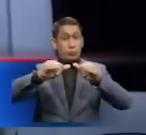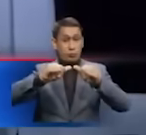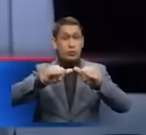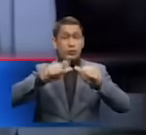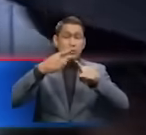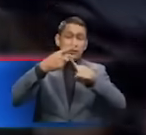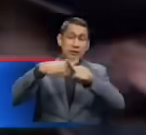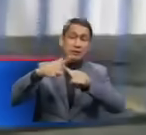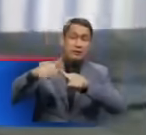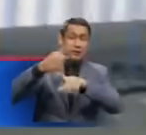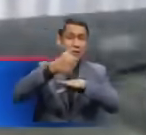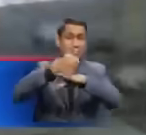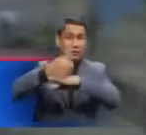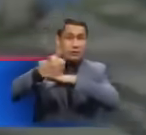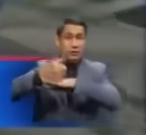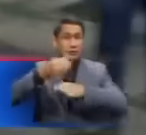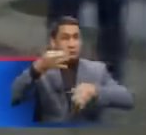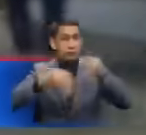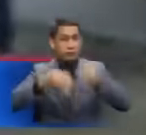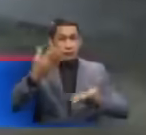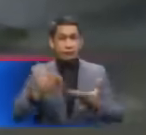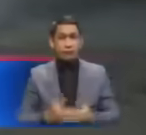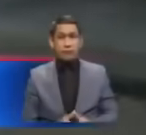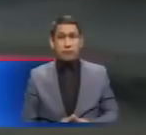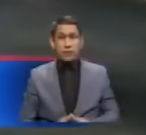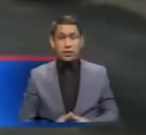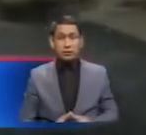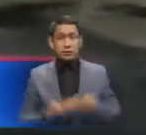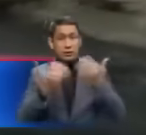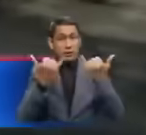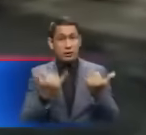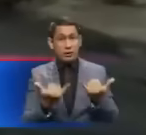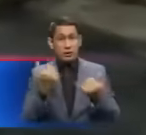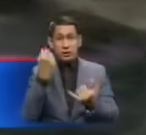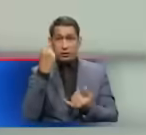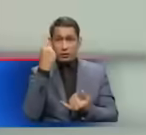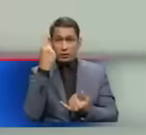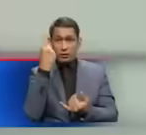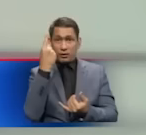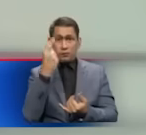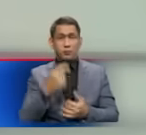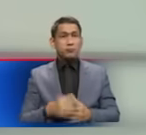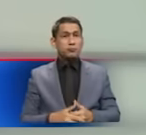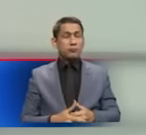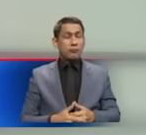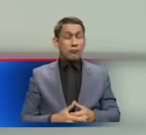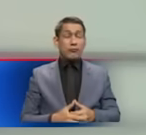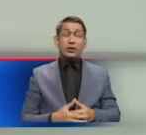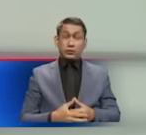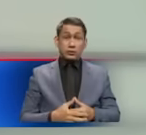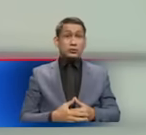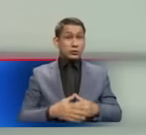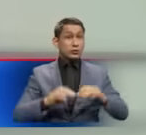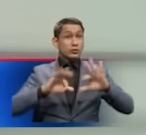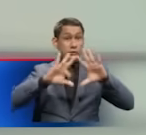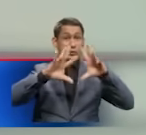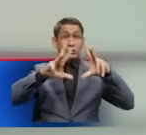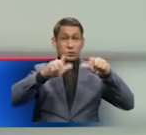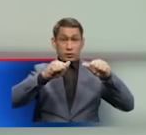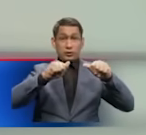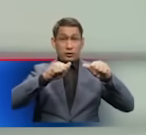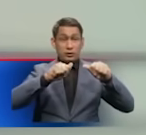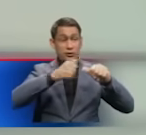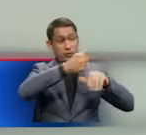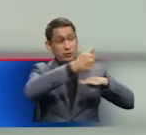del Consejo de la Judicatura que está preso. Estamos dándonos cuenta que aquí hay una maquinaria delincuencial que ha operado desde las máximas autoridades